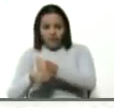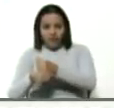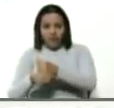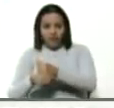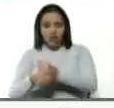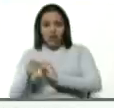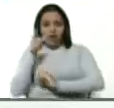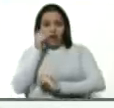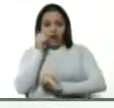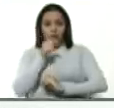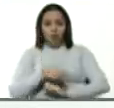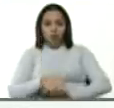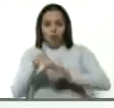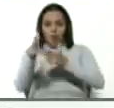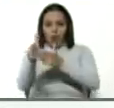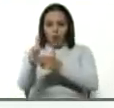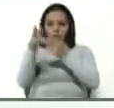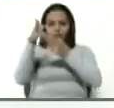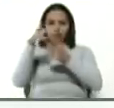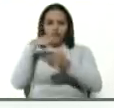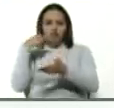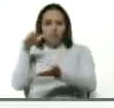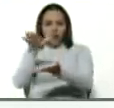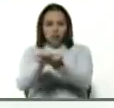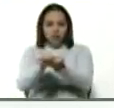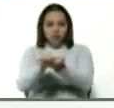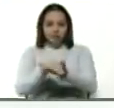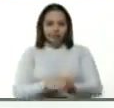simplemente le dio un disparo y lo mató.